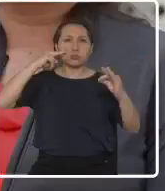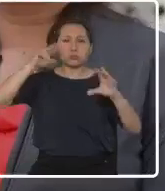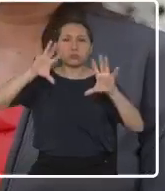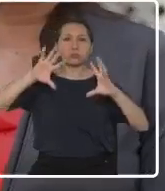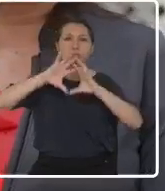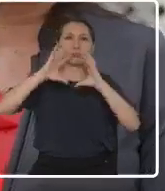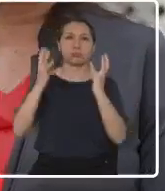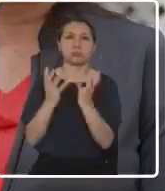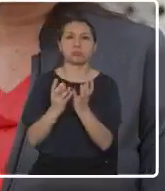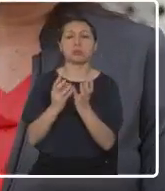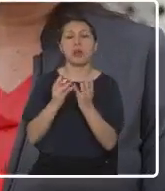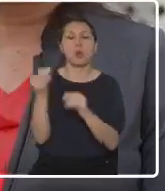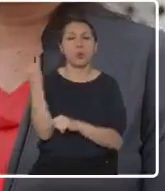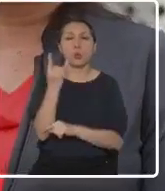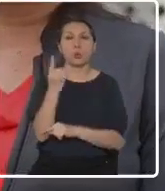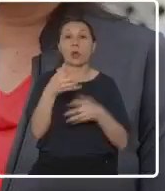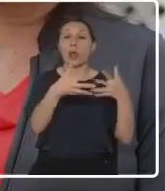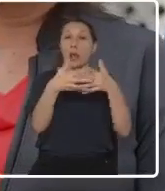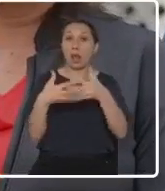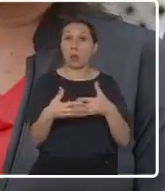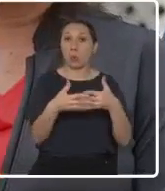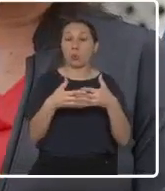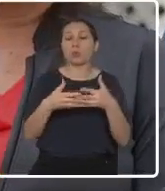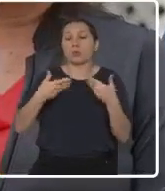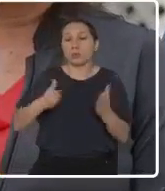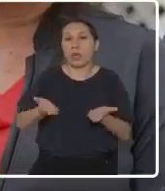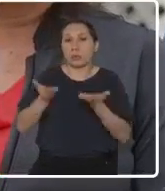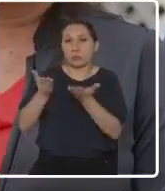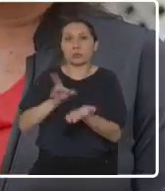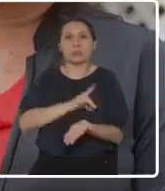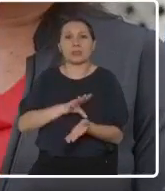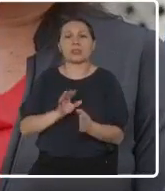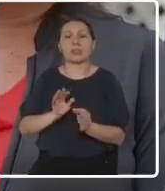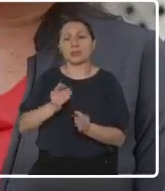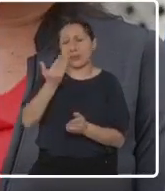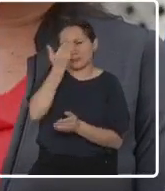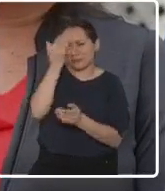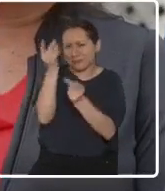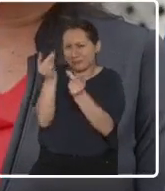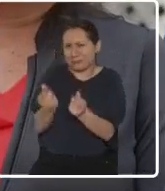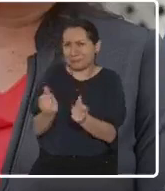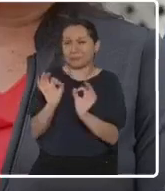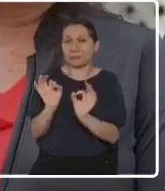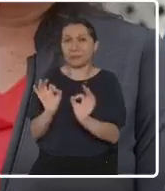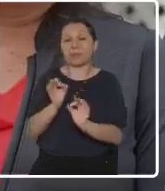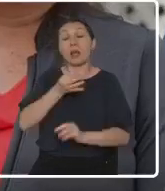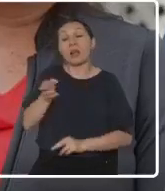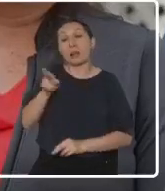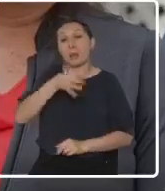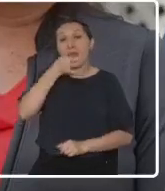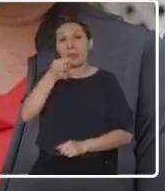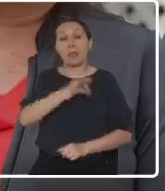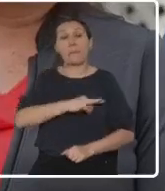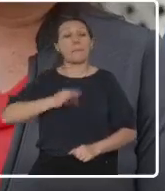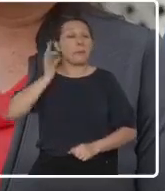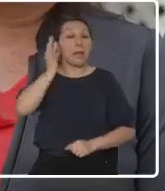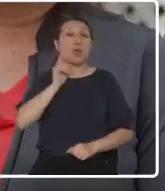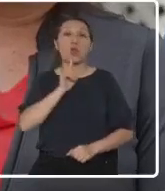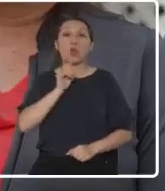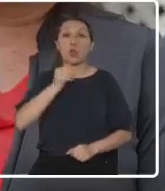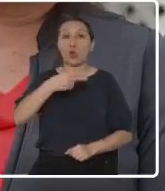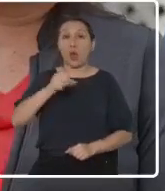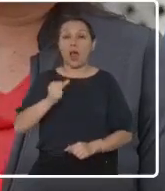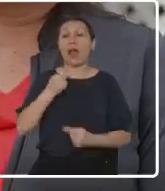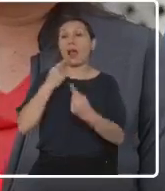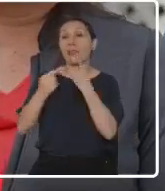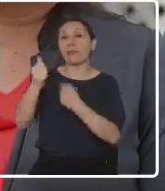emergencias, Copernicus. En tanto, Estados Unidos ya ha puesto a disposición de Chile especialistas. Y ahí quiero recalcar algo que dijo la ministra Toá en una